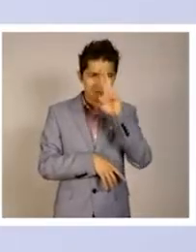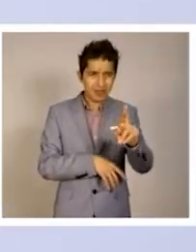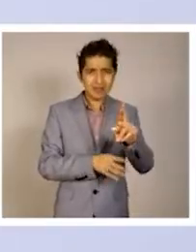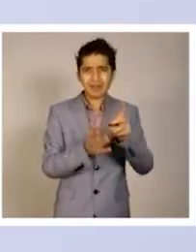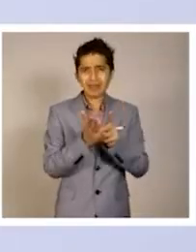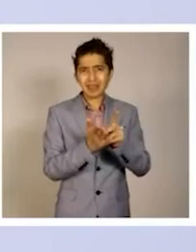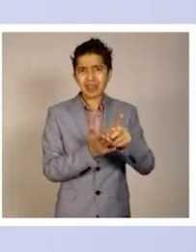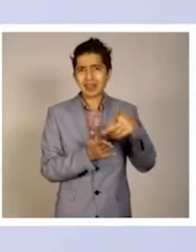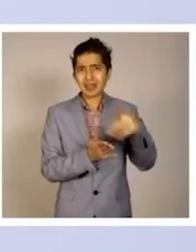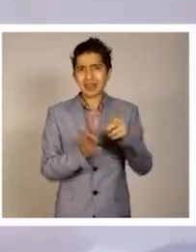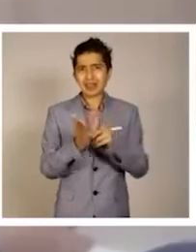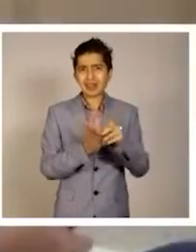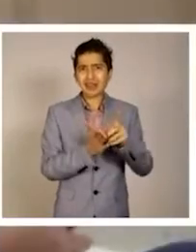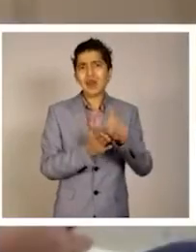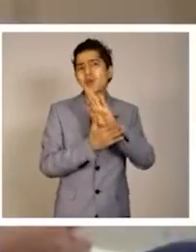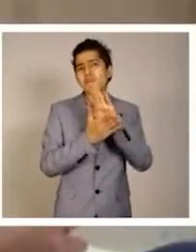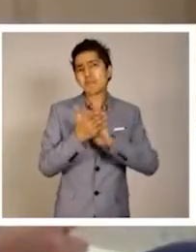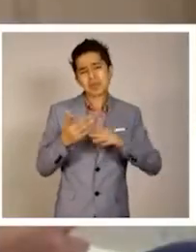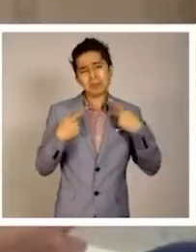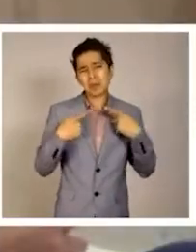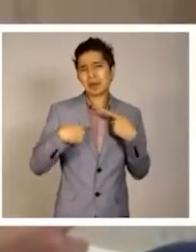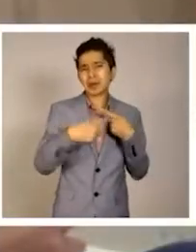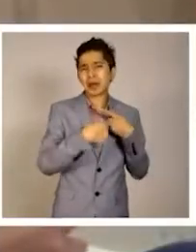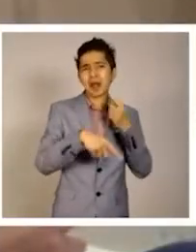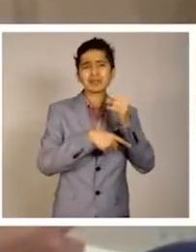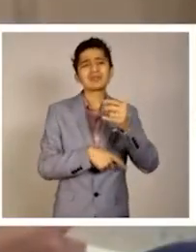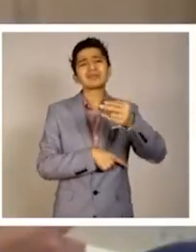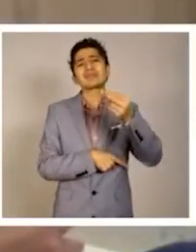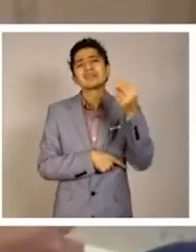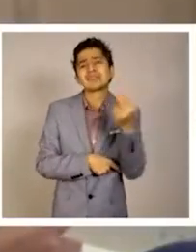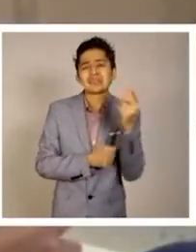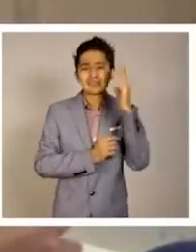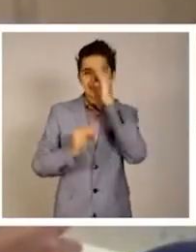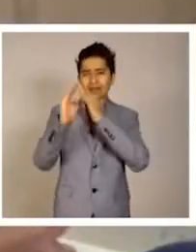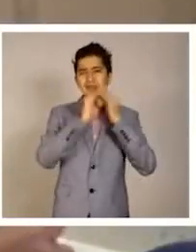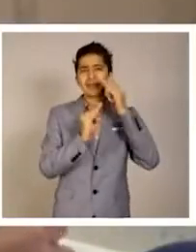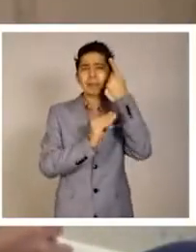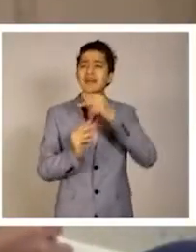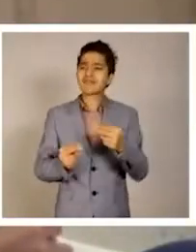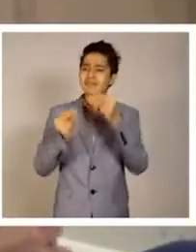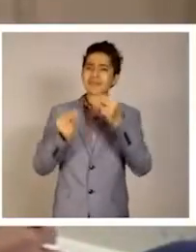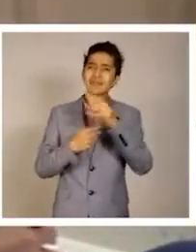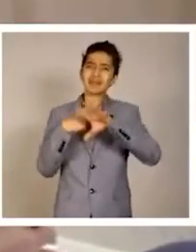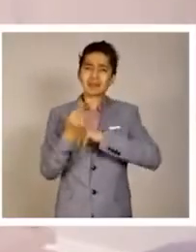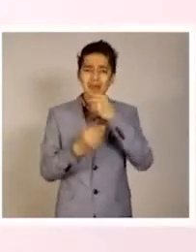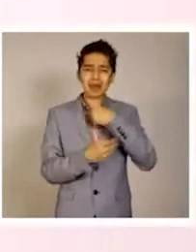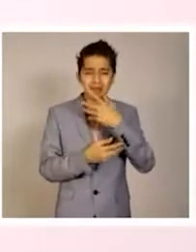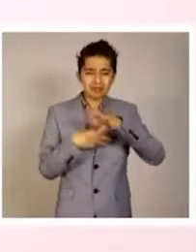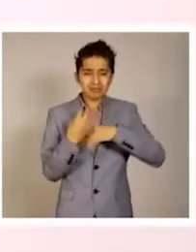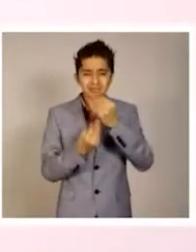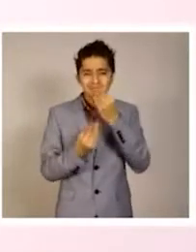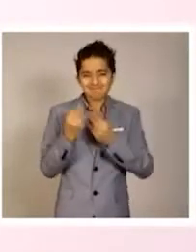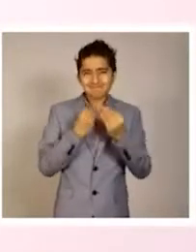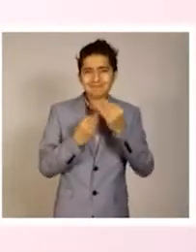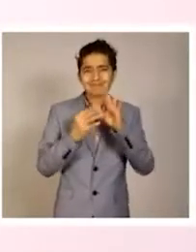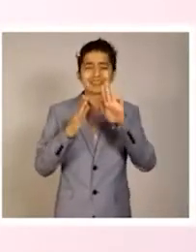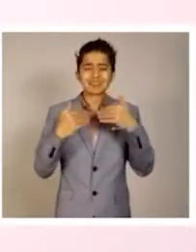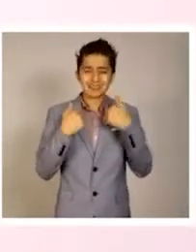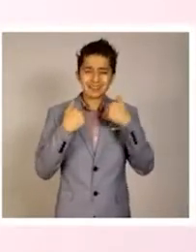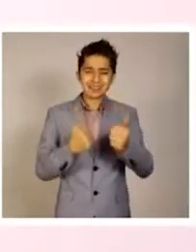Hemos tenido una muy buena coordinación con la Secretaría de Educación, pero al final del día, pues el cuello de botella es